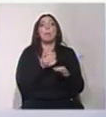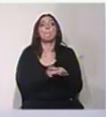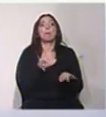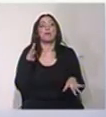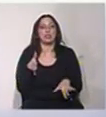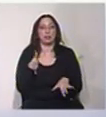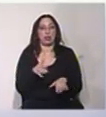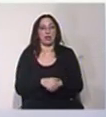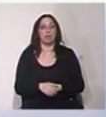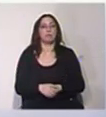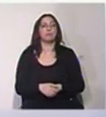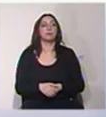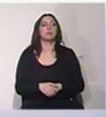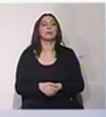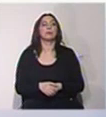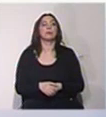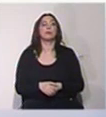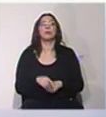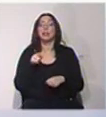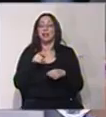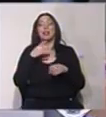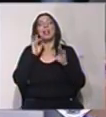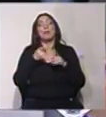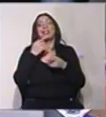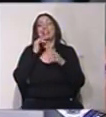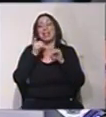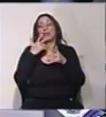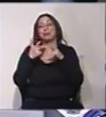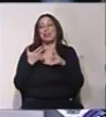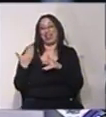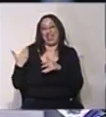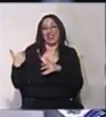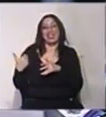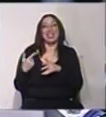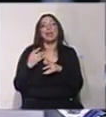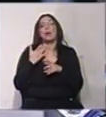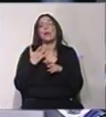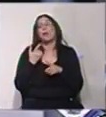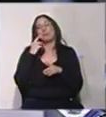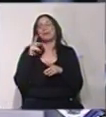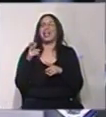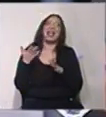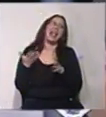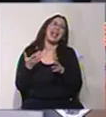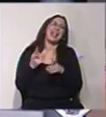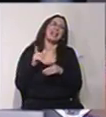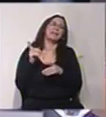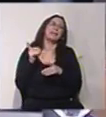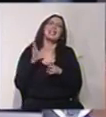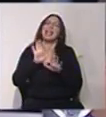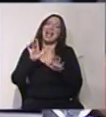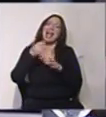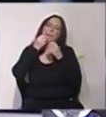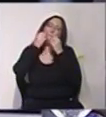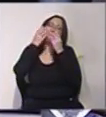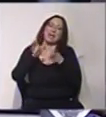esto que decíamos también en bloques anteriores, eso de minimizar, porque bueno, no... Ya vas a estar bien.